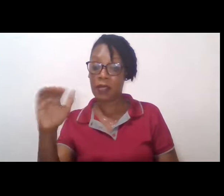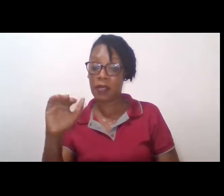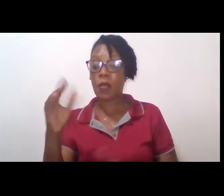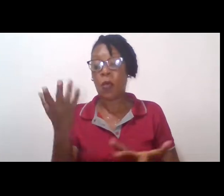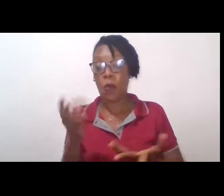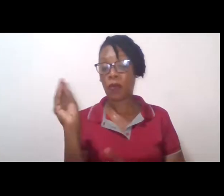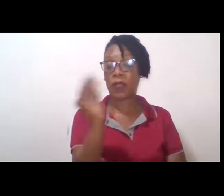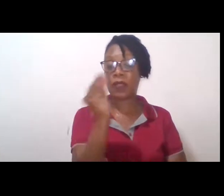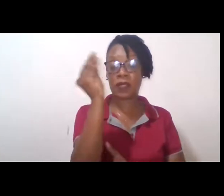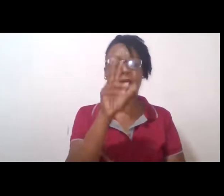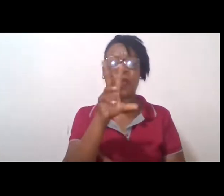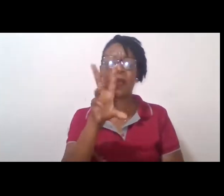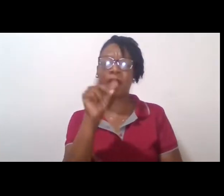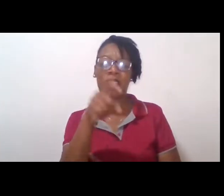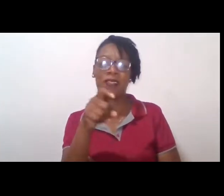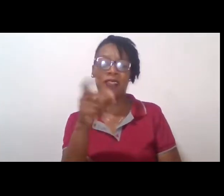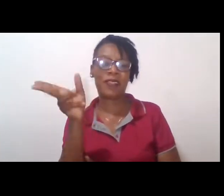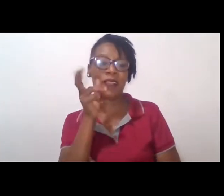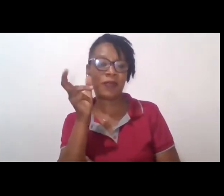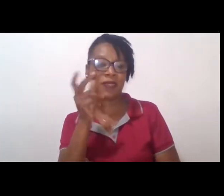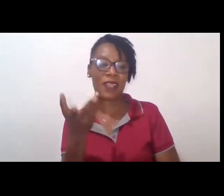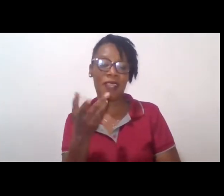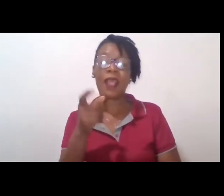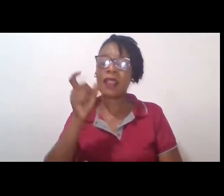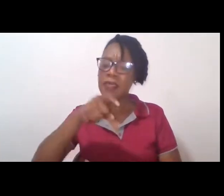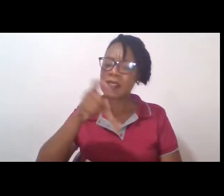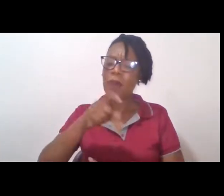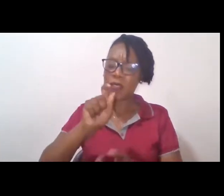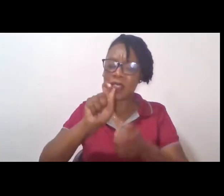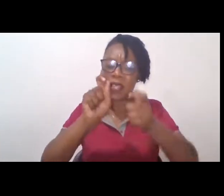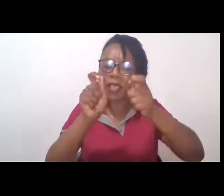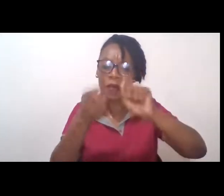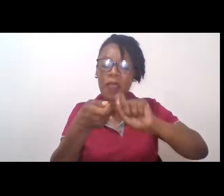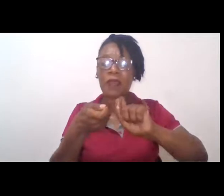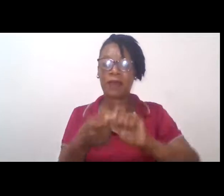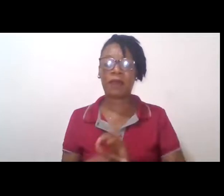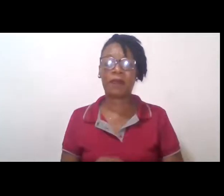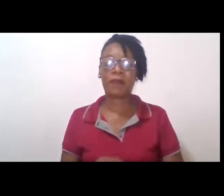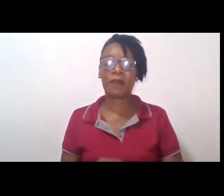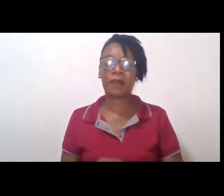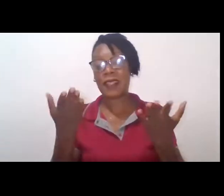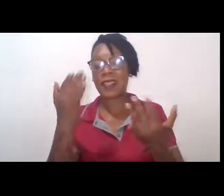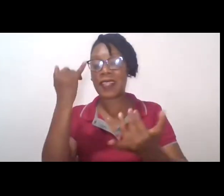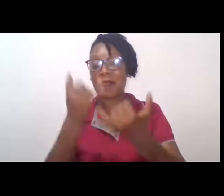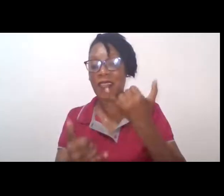adolescente no necesita escuchar, ¿verdad? Necesitamos cambiar eso en positivo. Llegamos al final